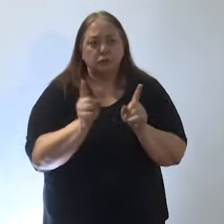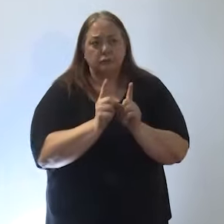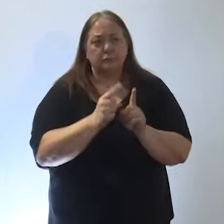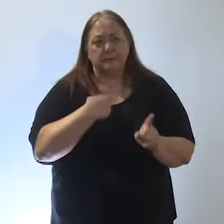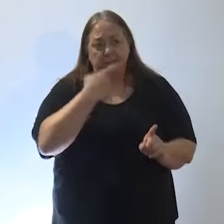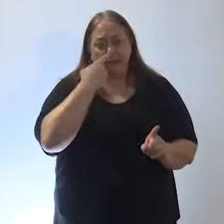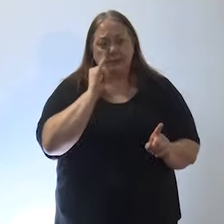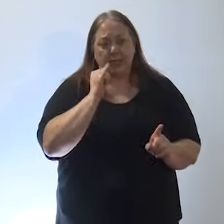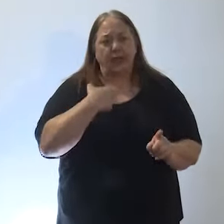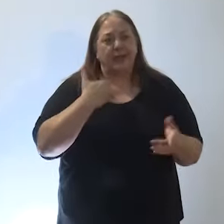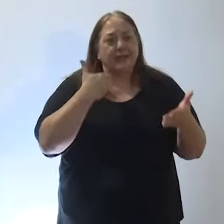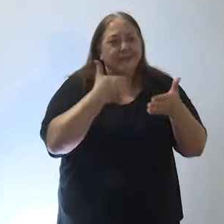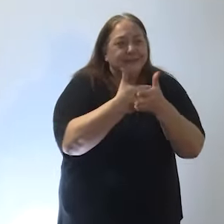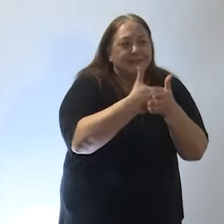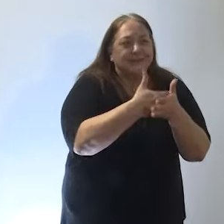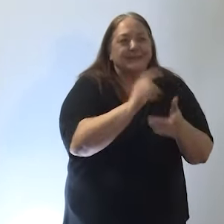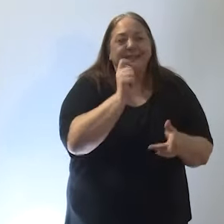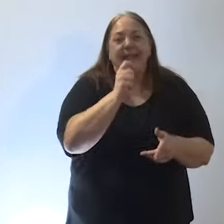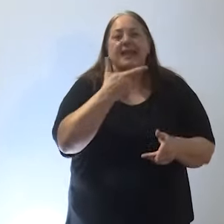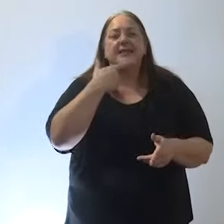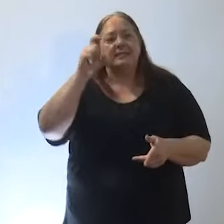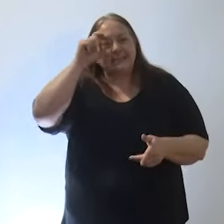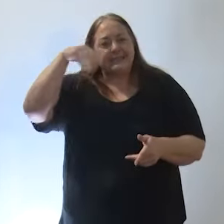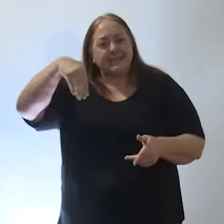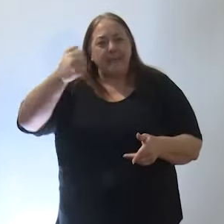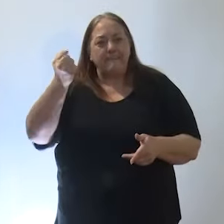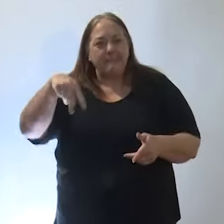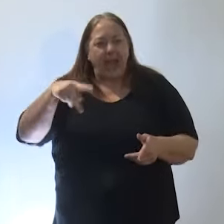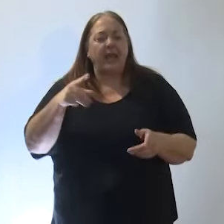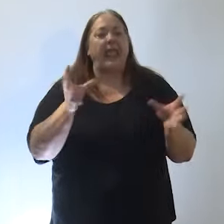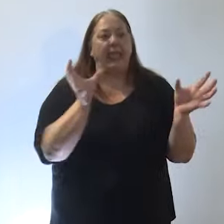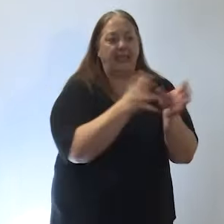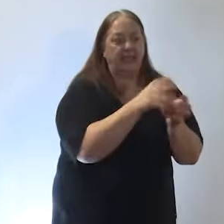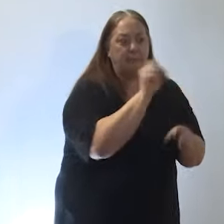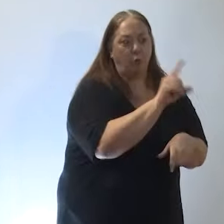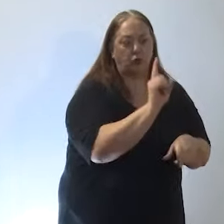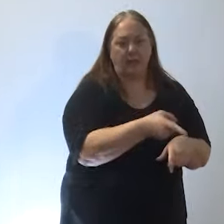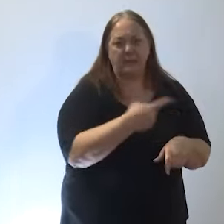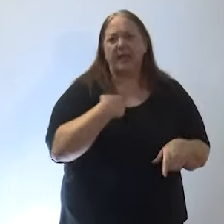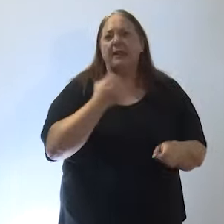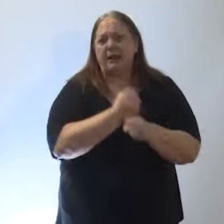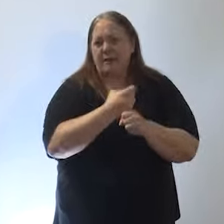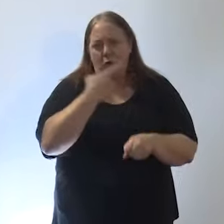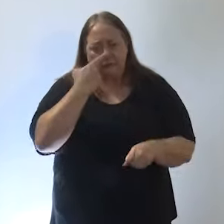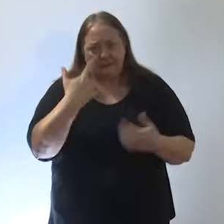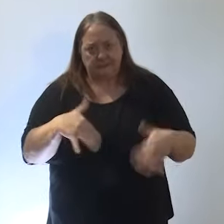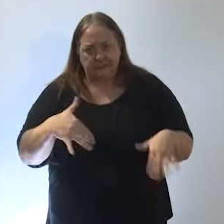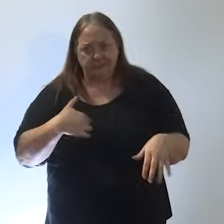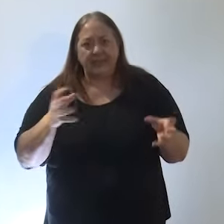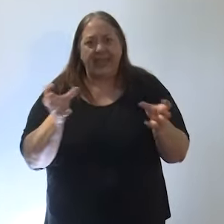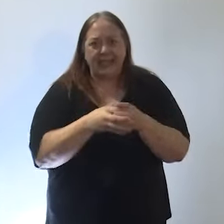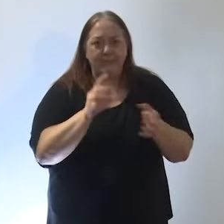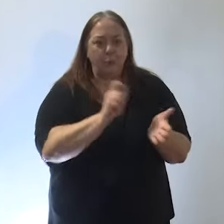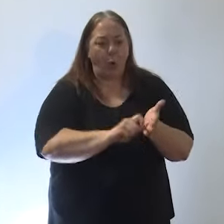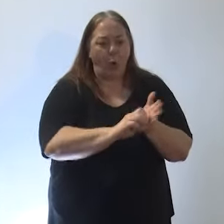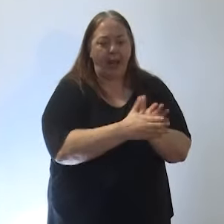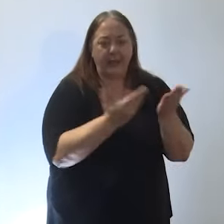aproximaciones que hace semán y el resto de su equipo hay trabajo muy interesantes también el resto de su equipo en el